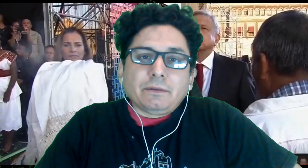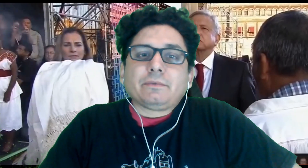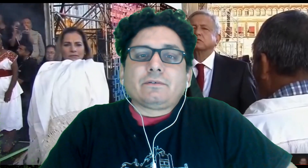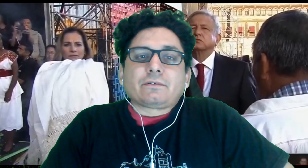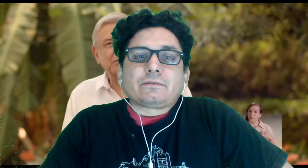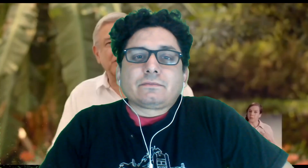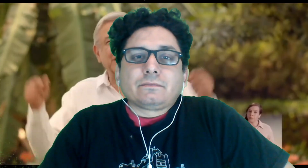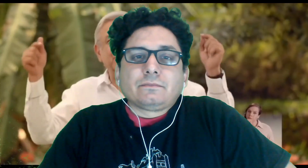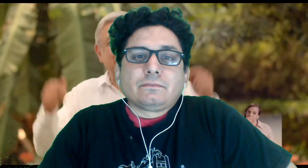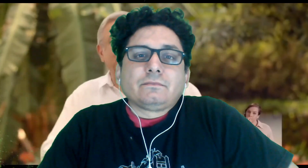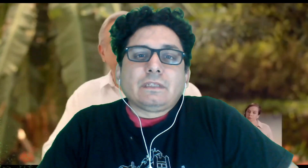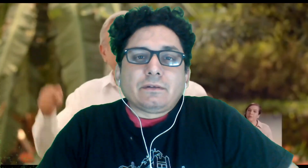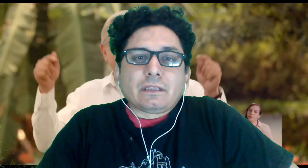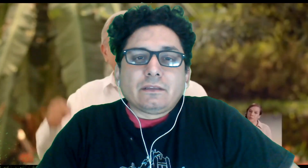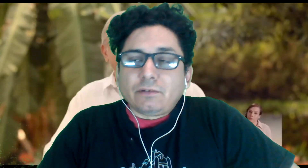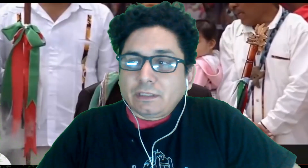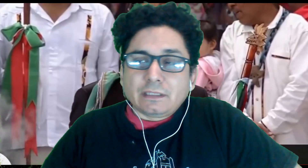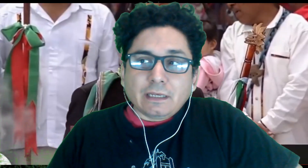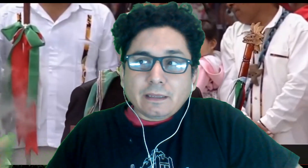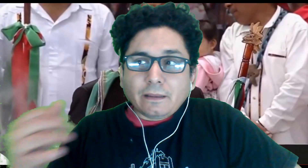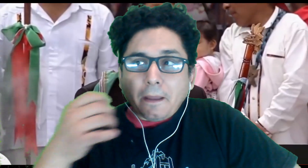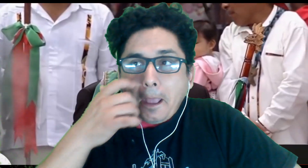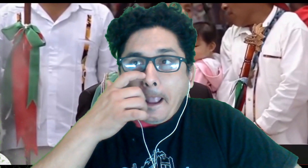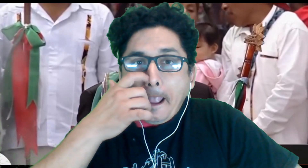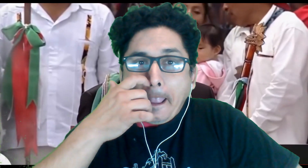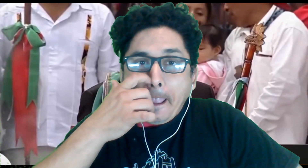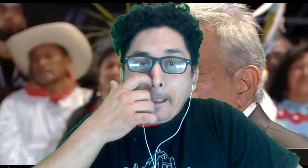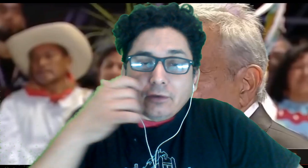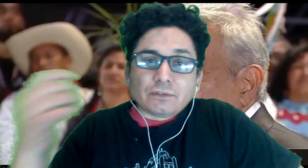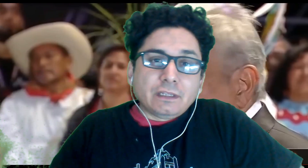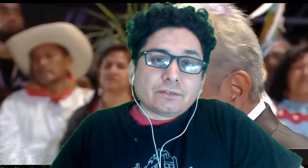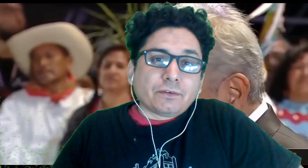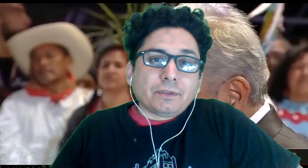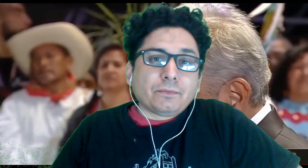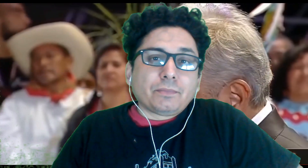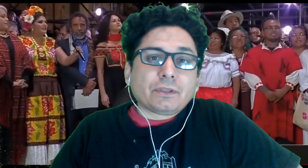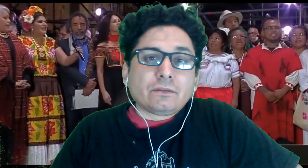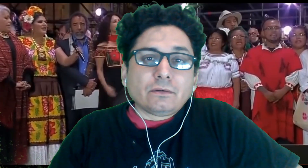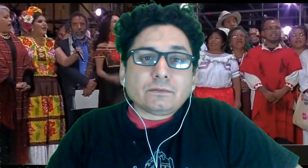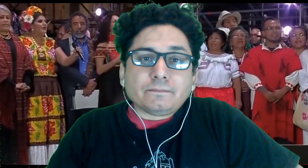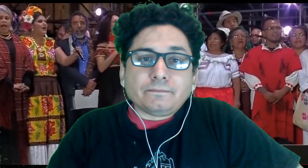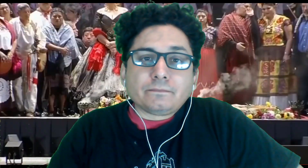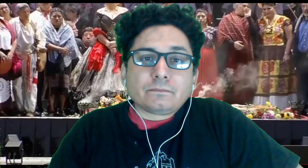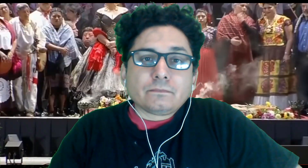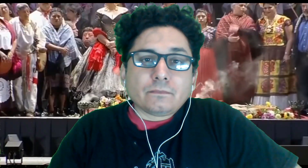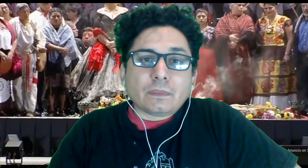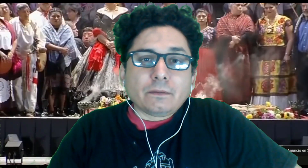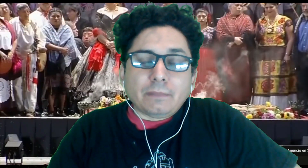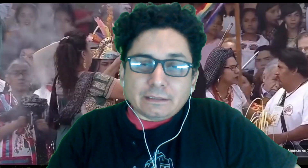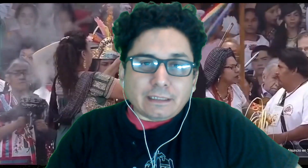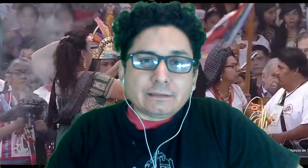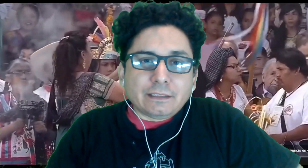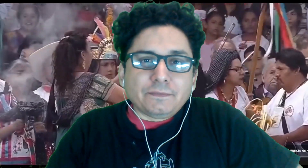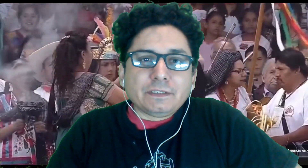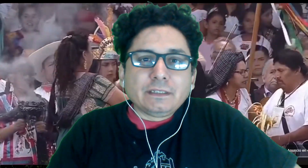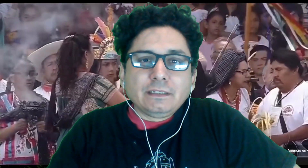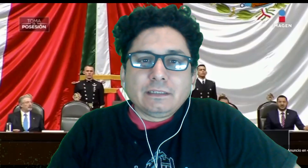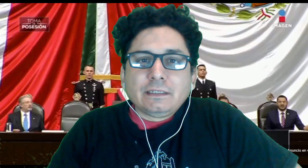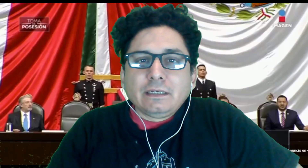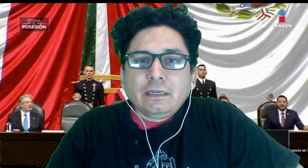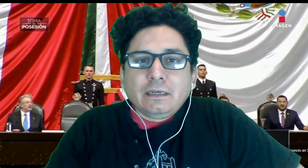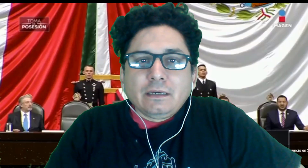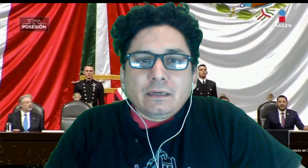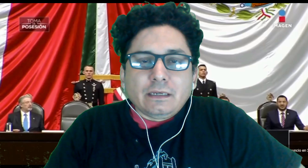antes me iba mejor. La verdad, ahorita yo sí lo estoy viendo un poquito bastante